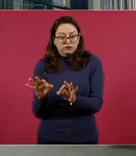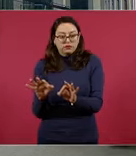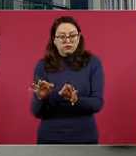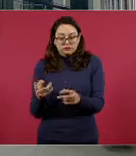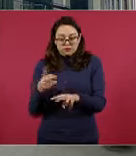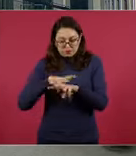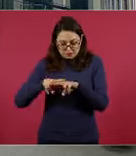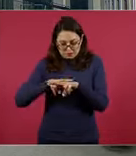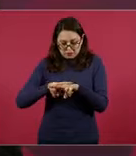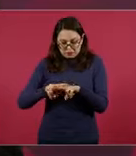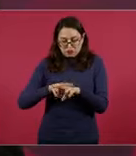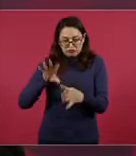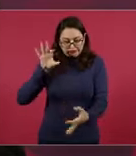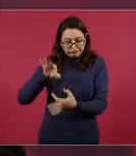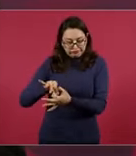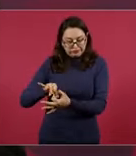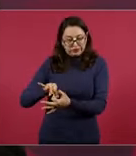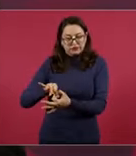vías.